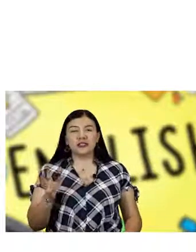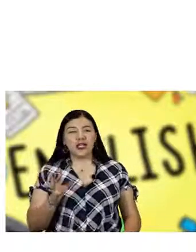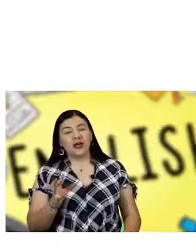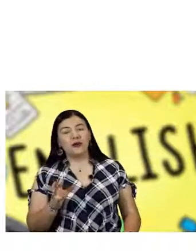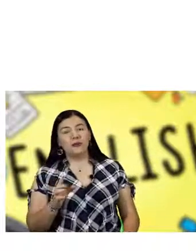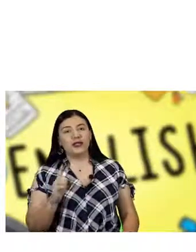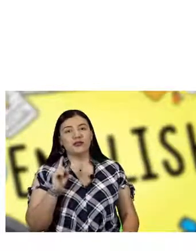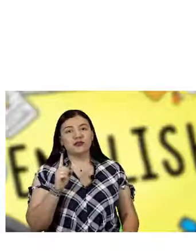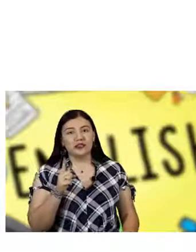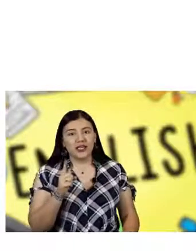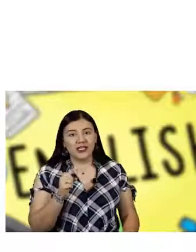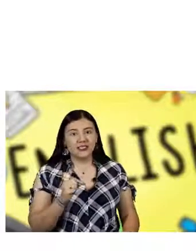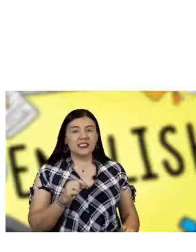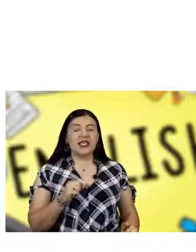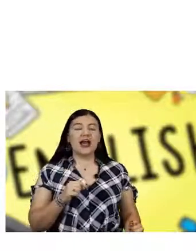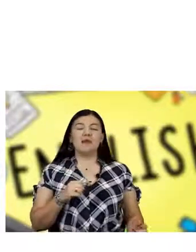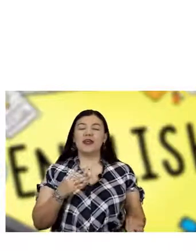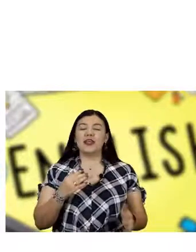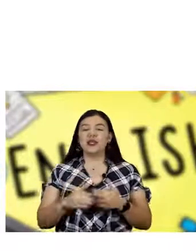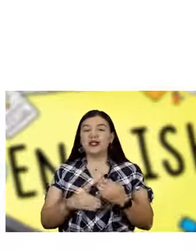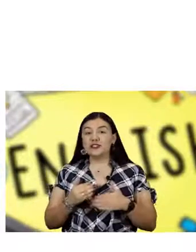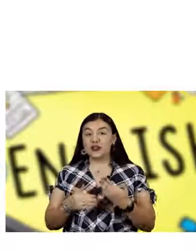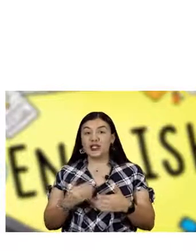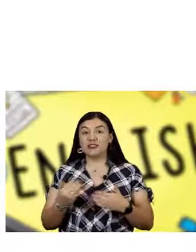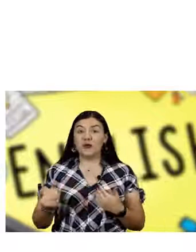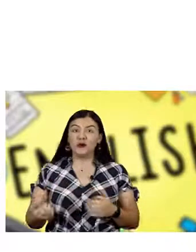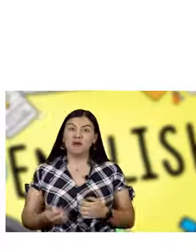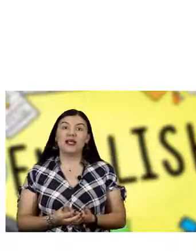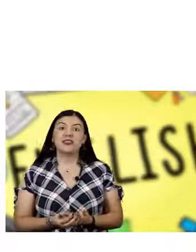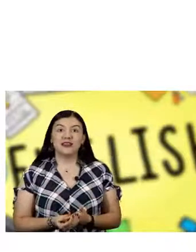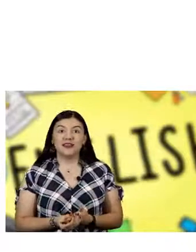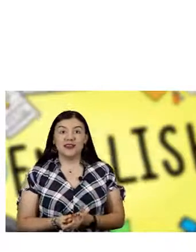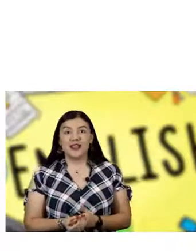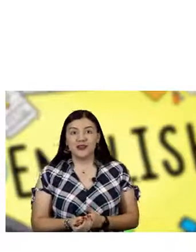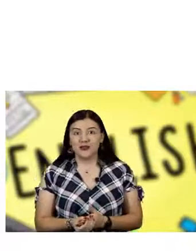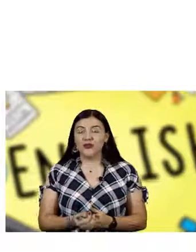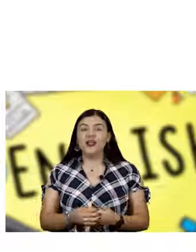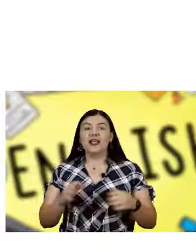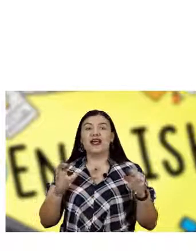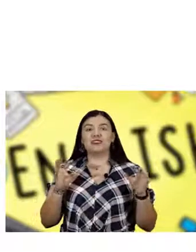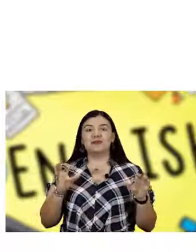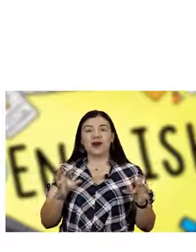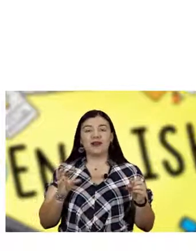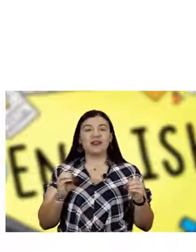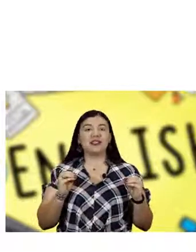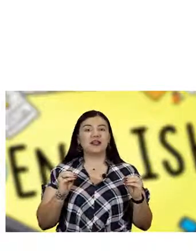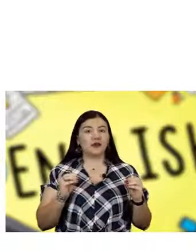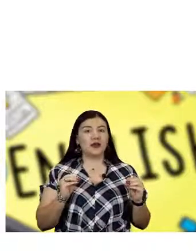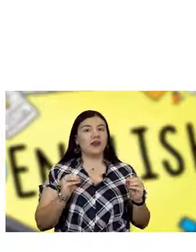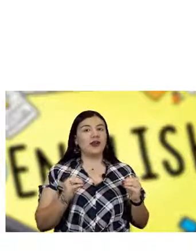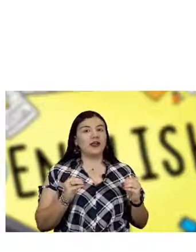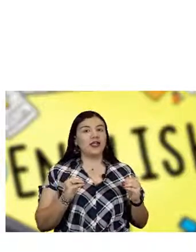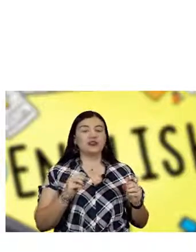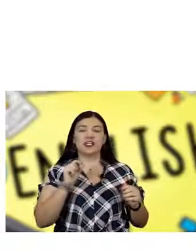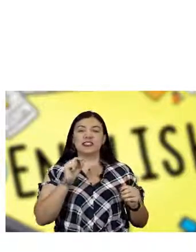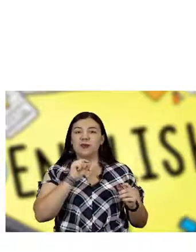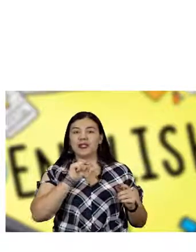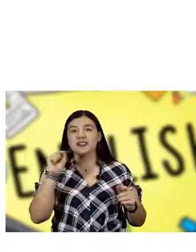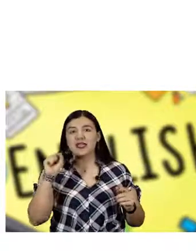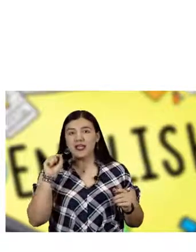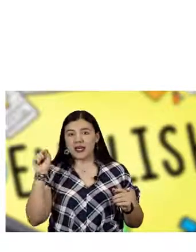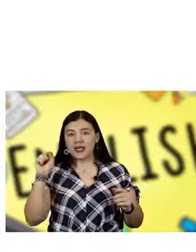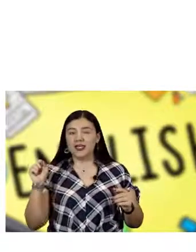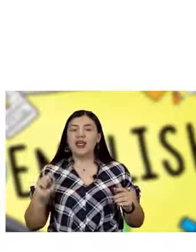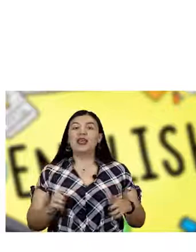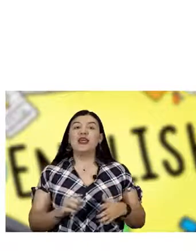como bosquejo para que ustedes allí, a medida que yo les voy presentando las partes del cuerpo en inglés, ustedes